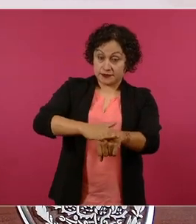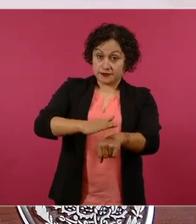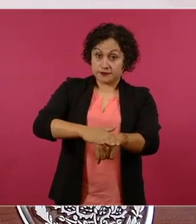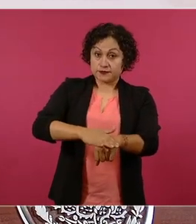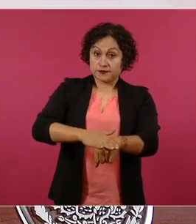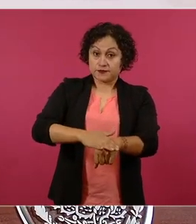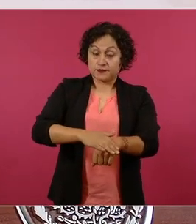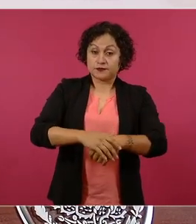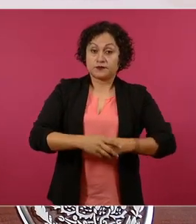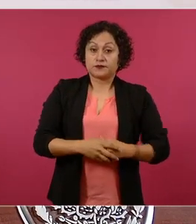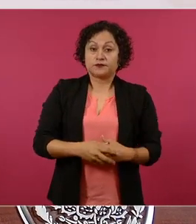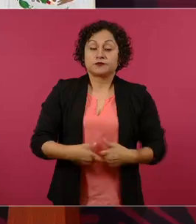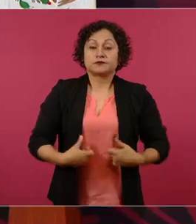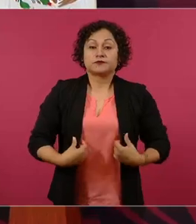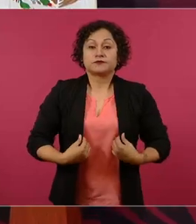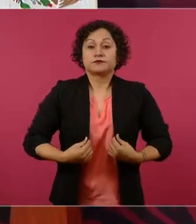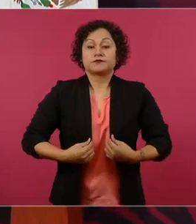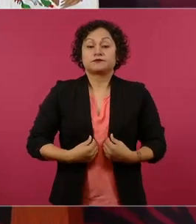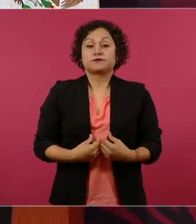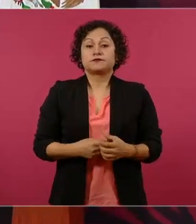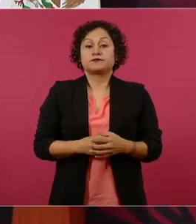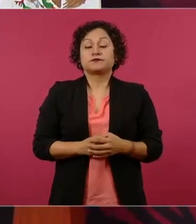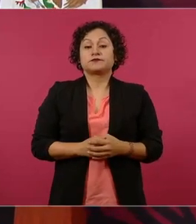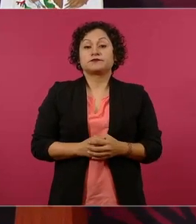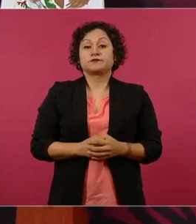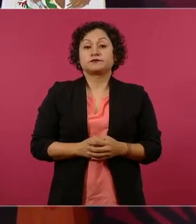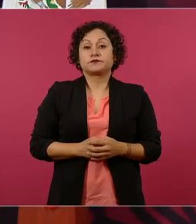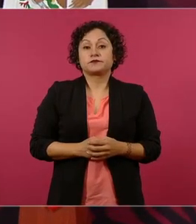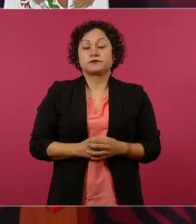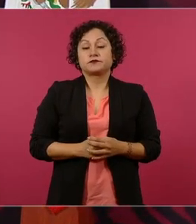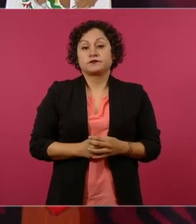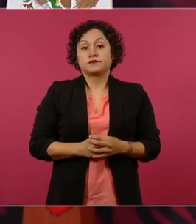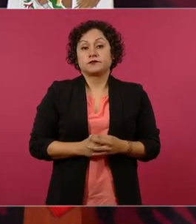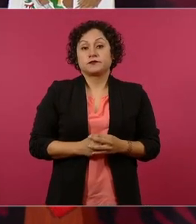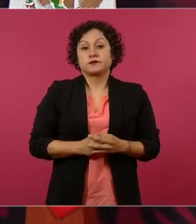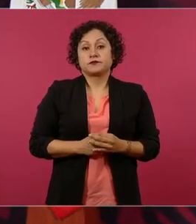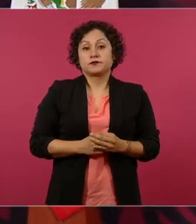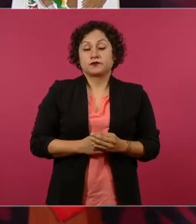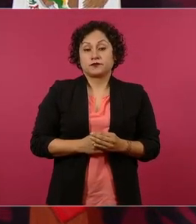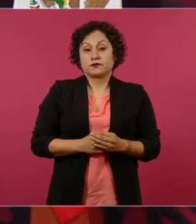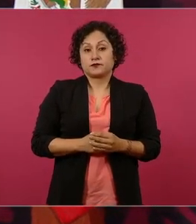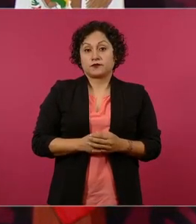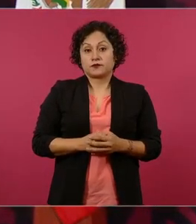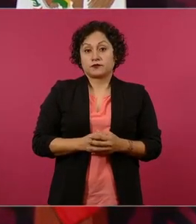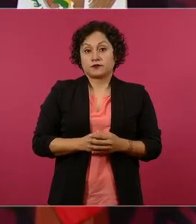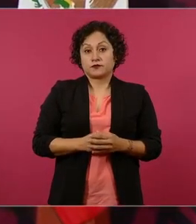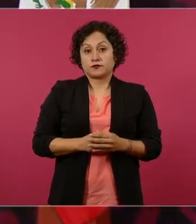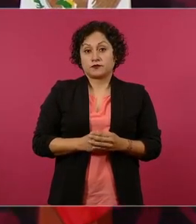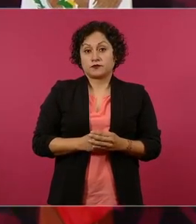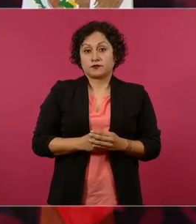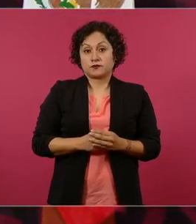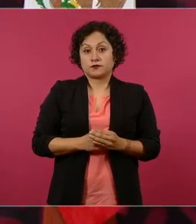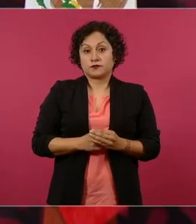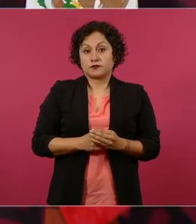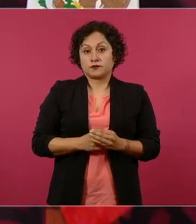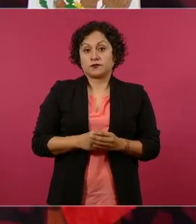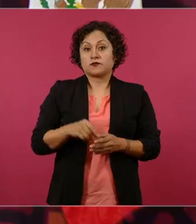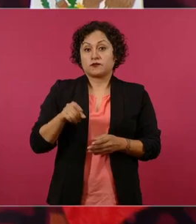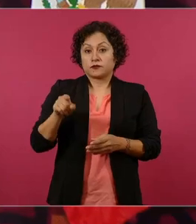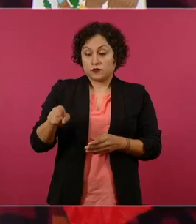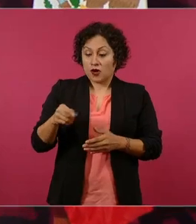está llevando a cabo una liquidación una